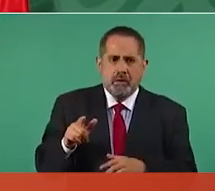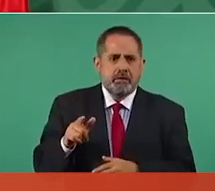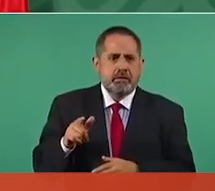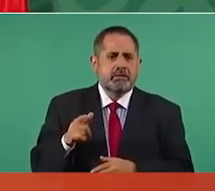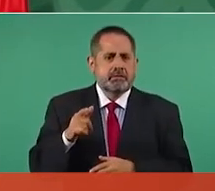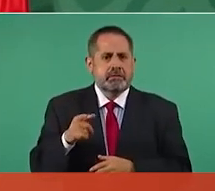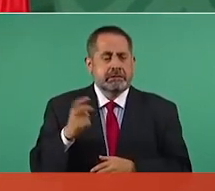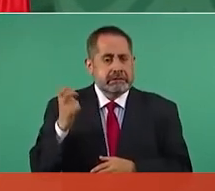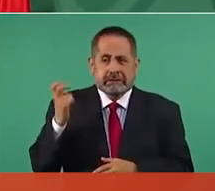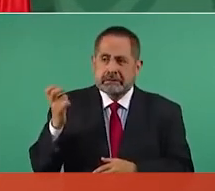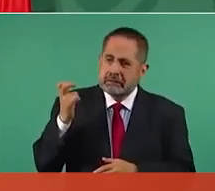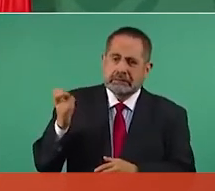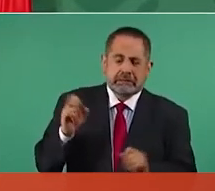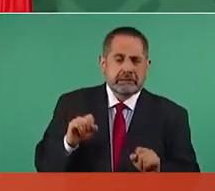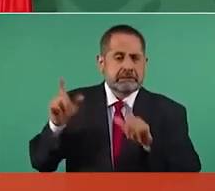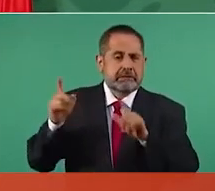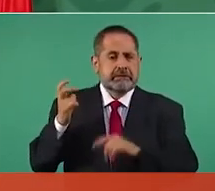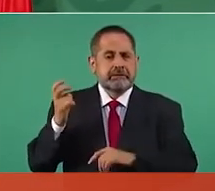así